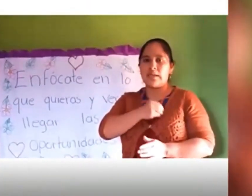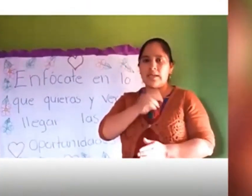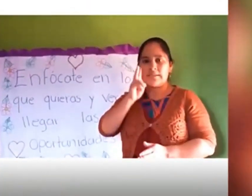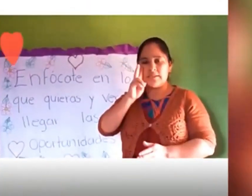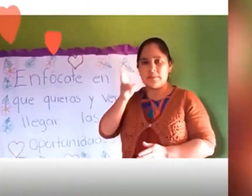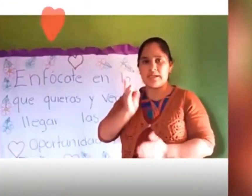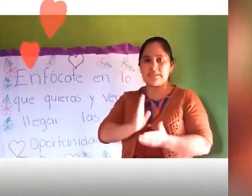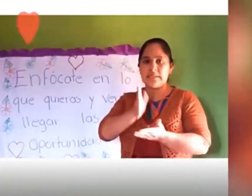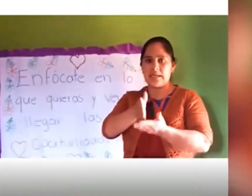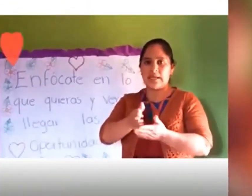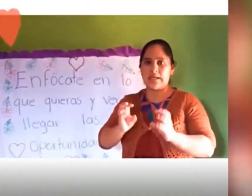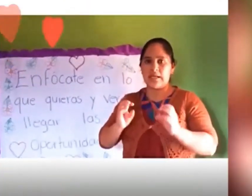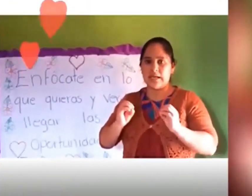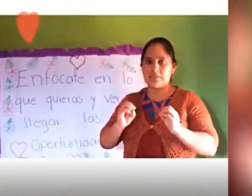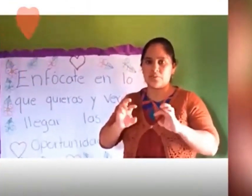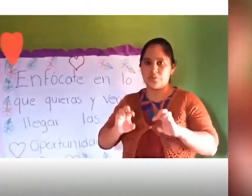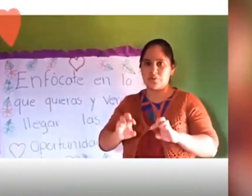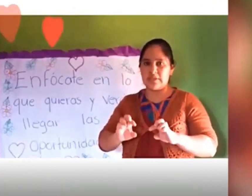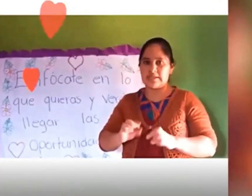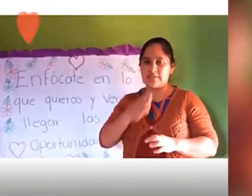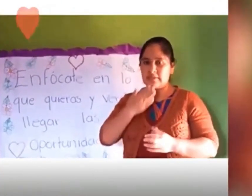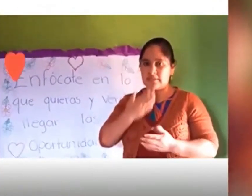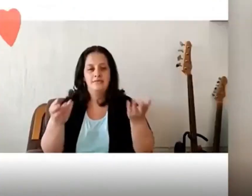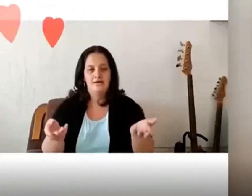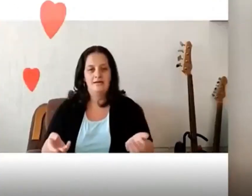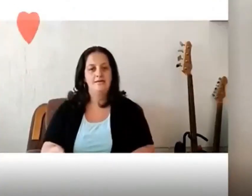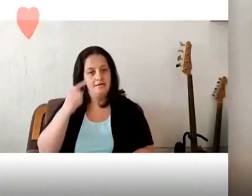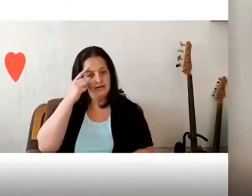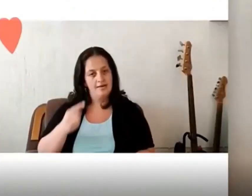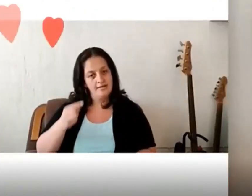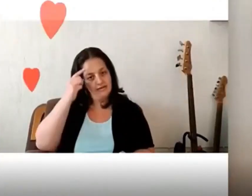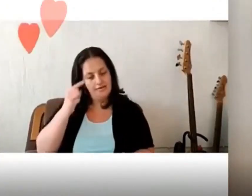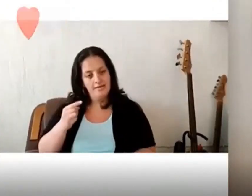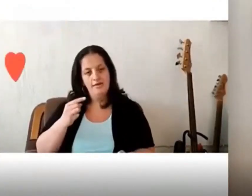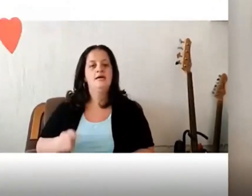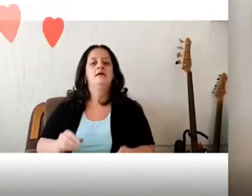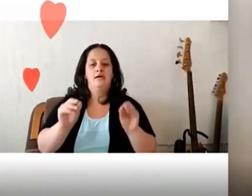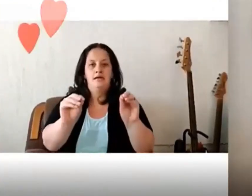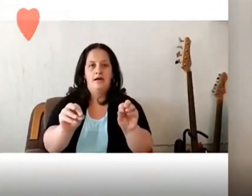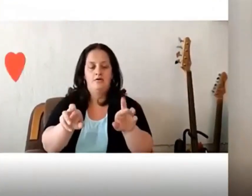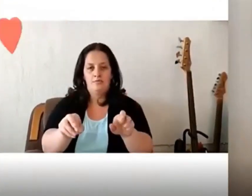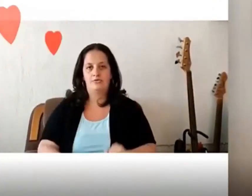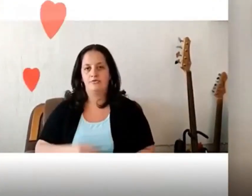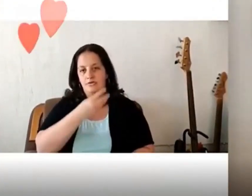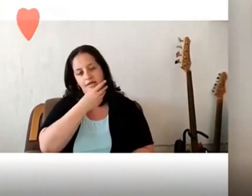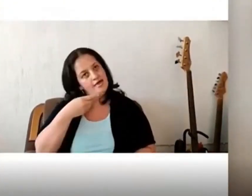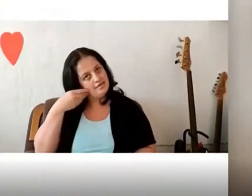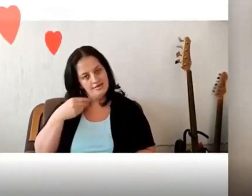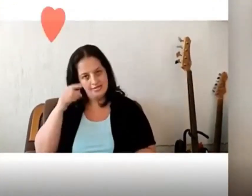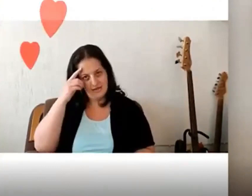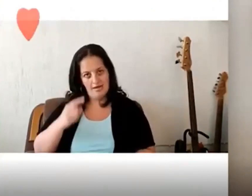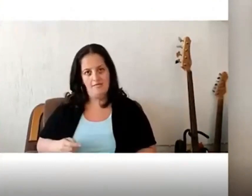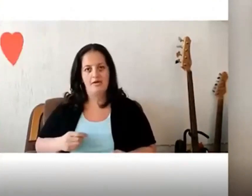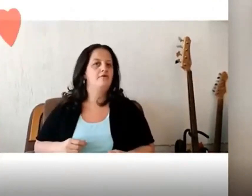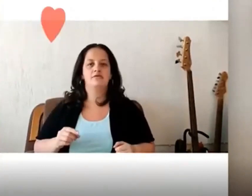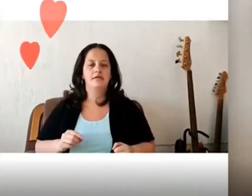En lo que quieras y verás llegar las oportunidades. Dale a cada día la oportunidad